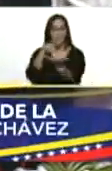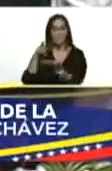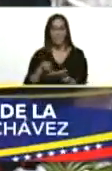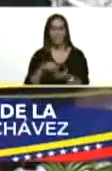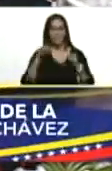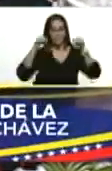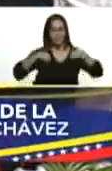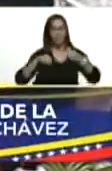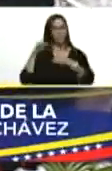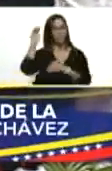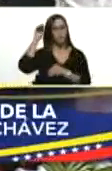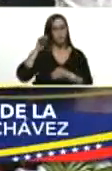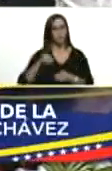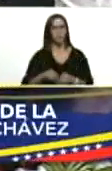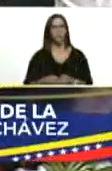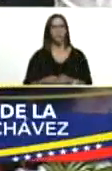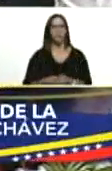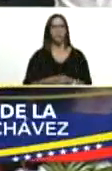futuro.